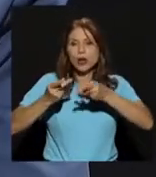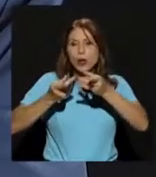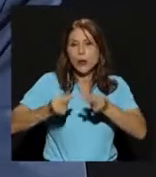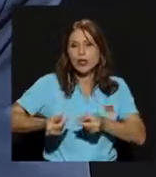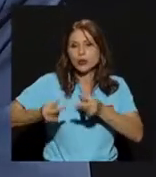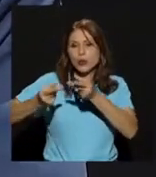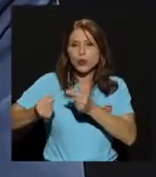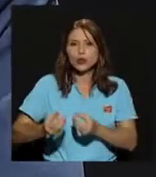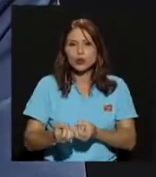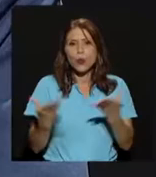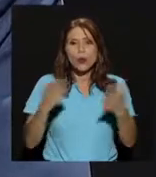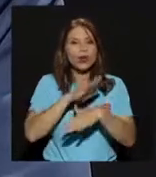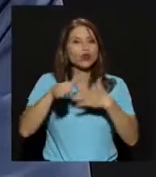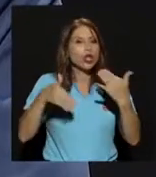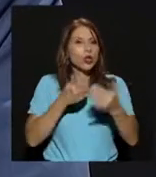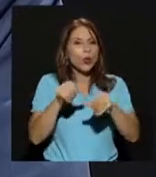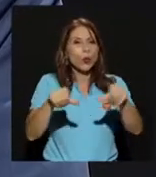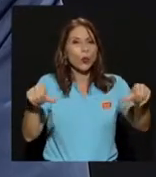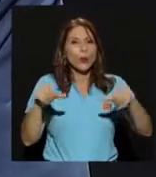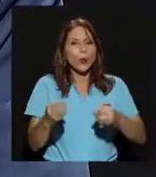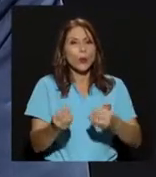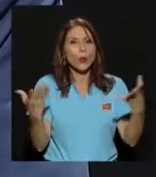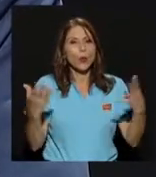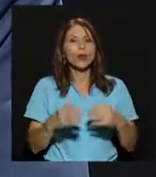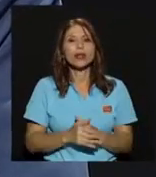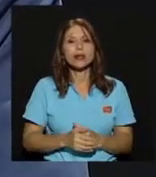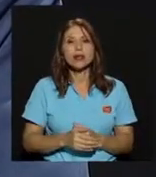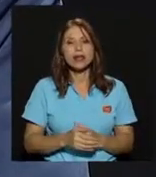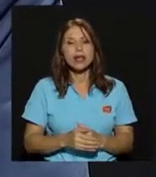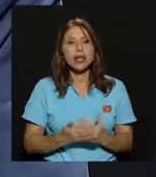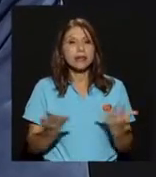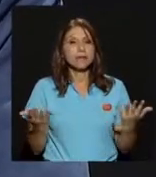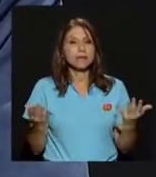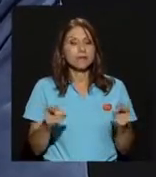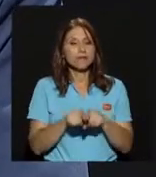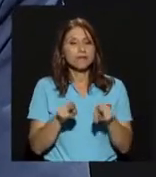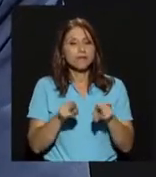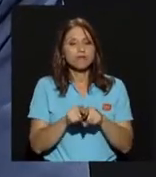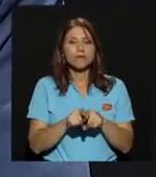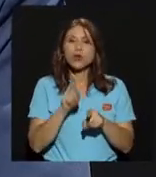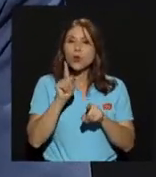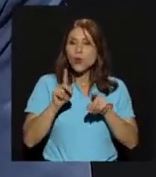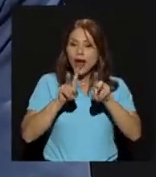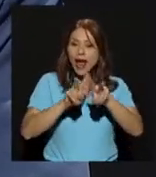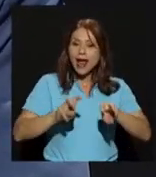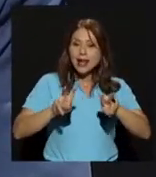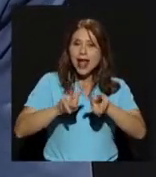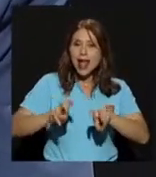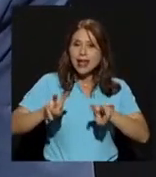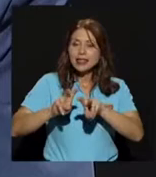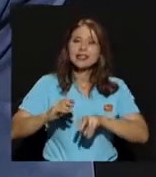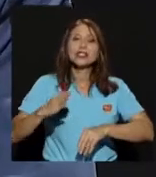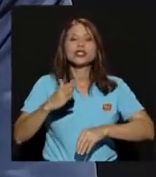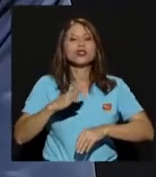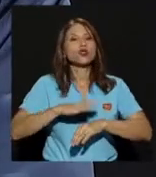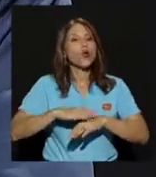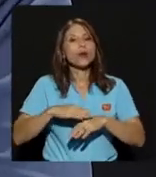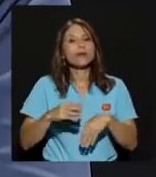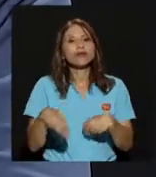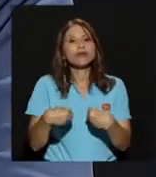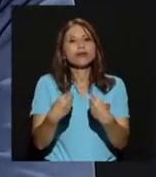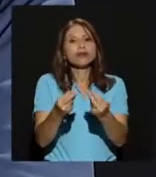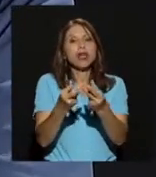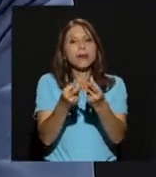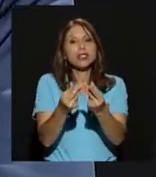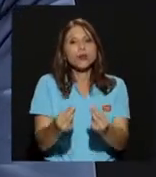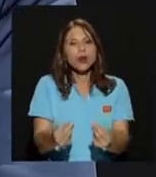todo el sector público y por supuesto tenemos un análisis de la liquidación del presupuesto que es un